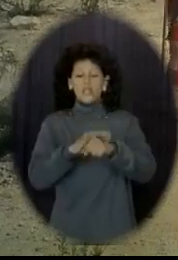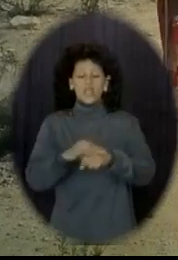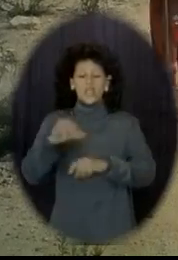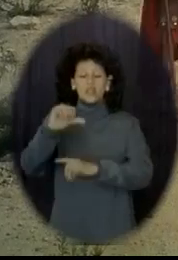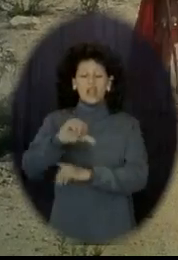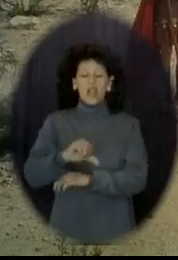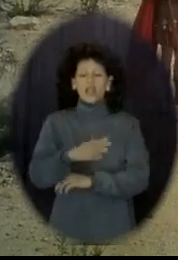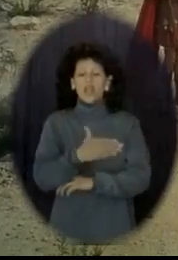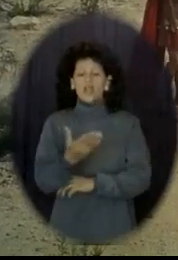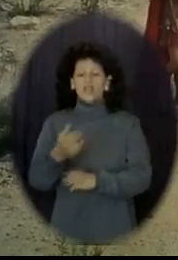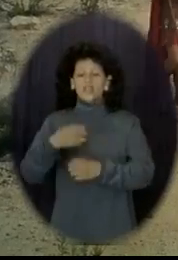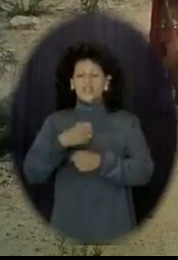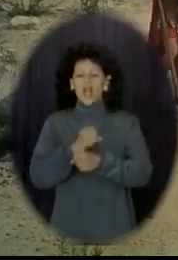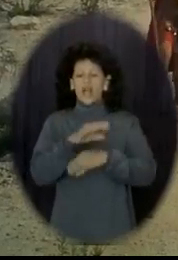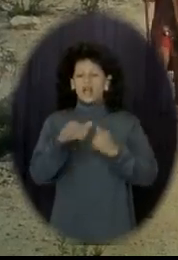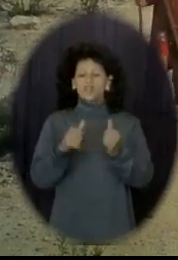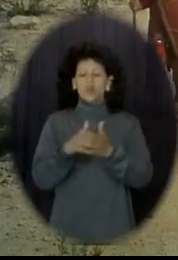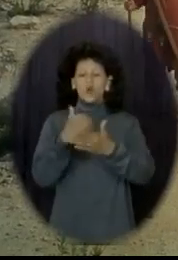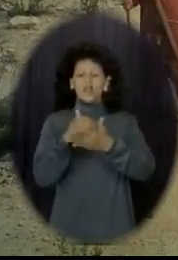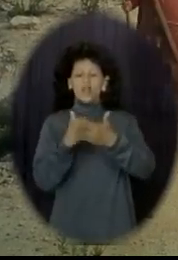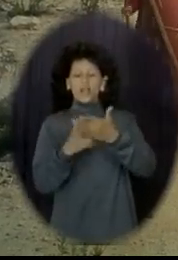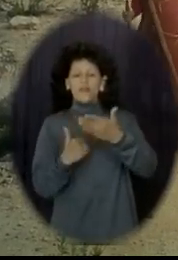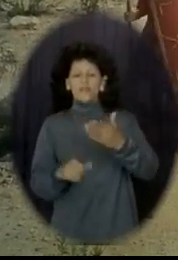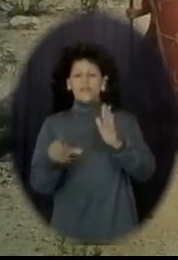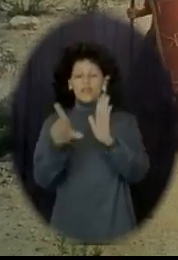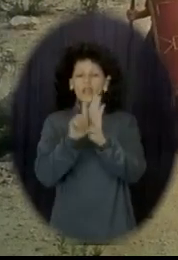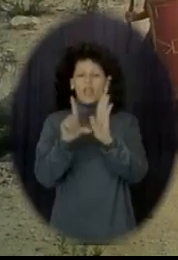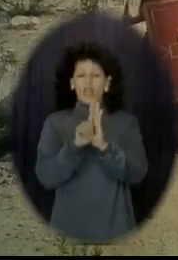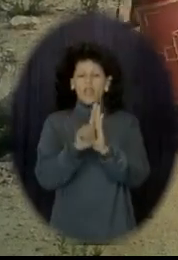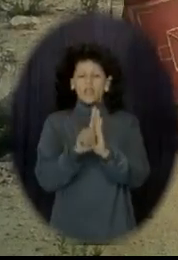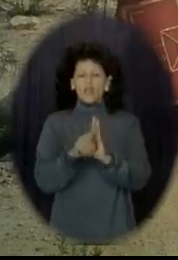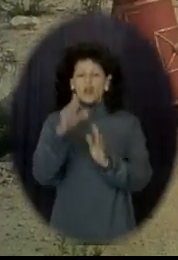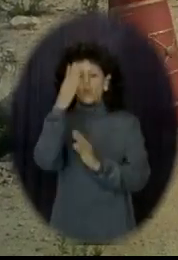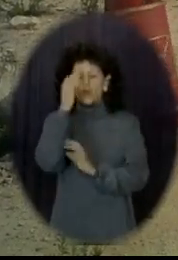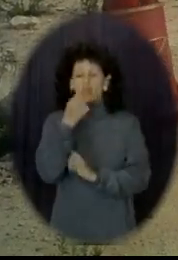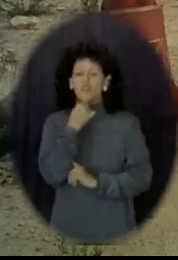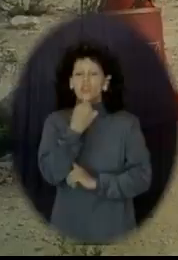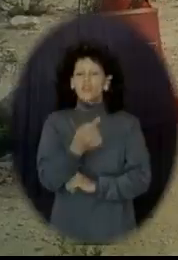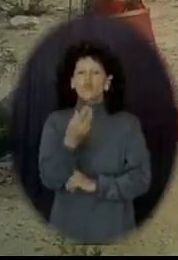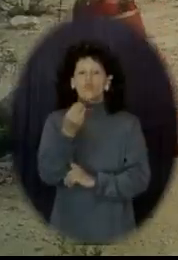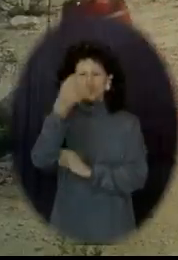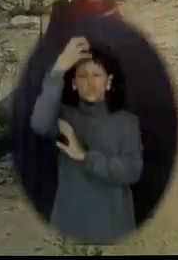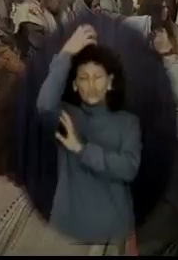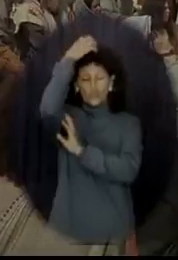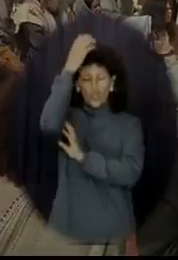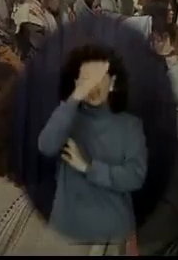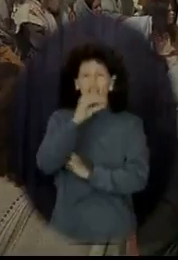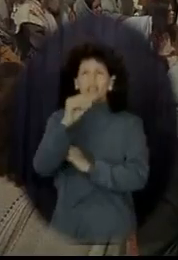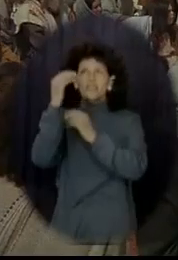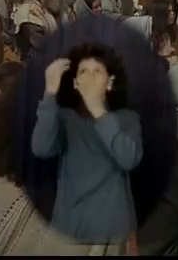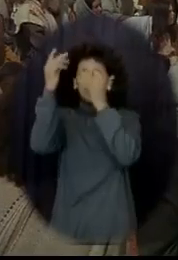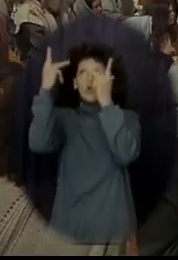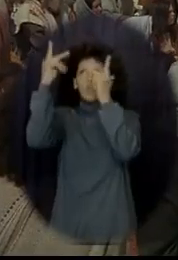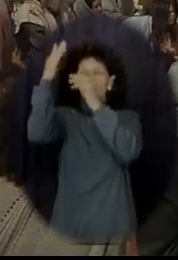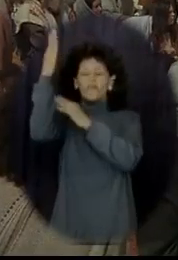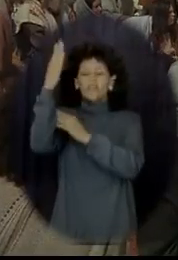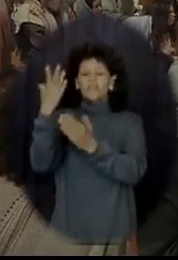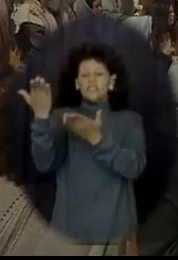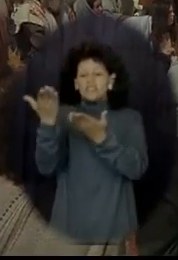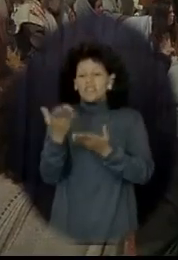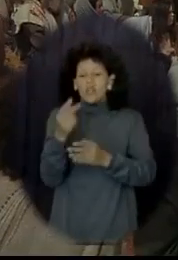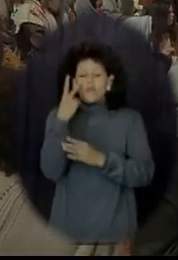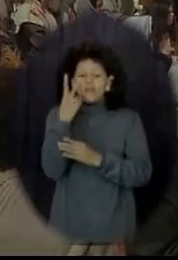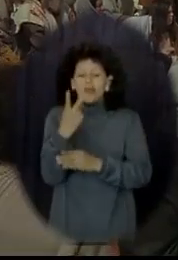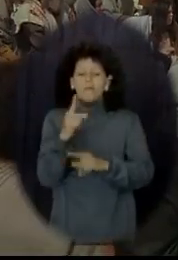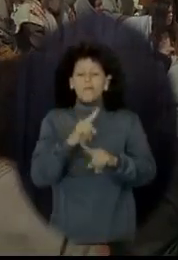Es más fácil que el cielo y la tierra dejen de existir a que deje de cumplirse una sola letra de la ley. Porque muchos reyes y profetas